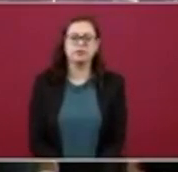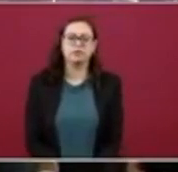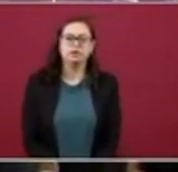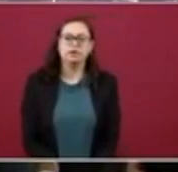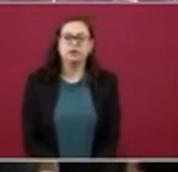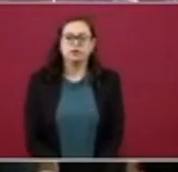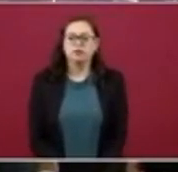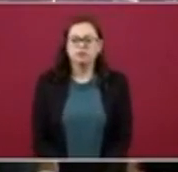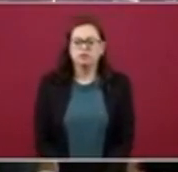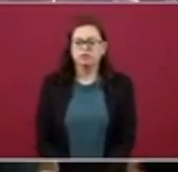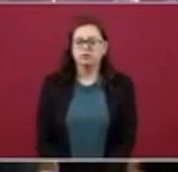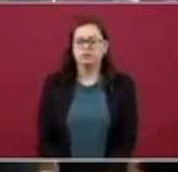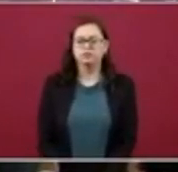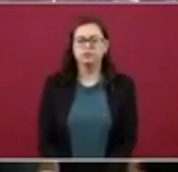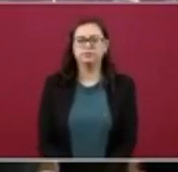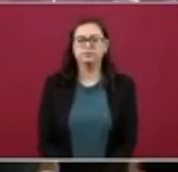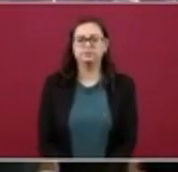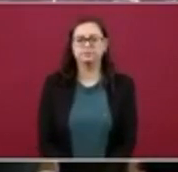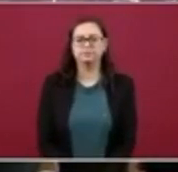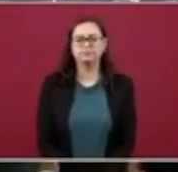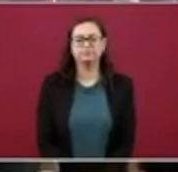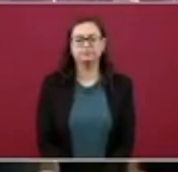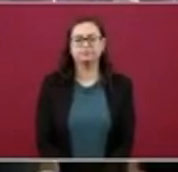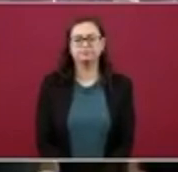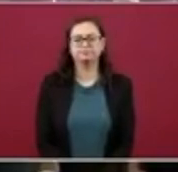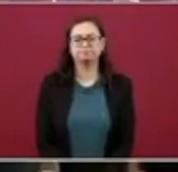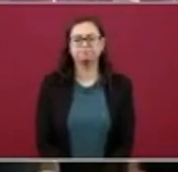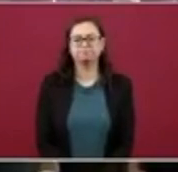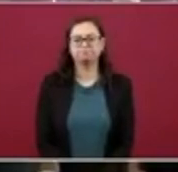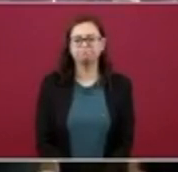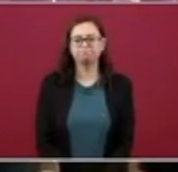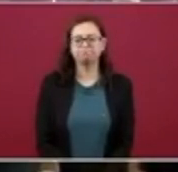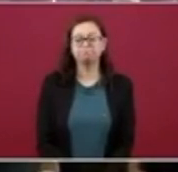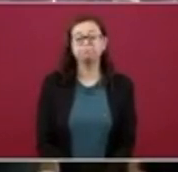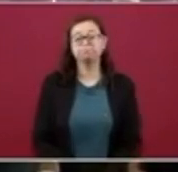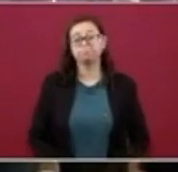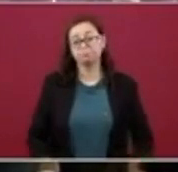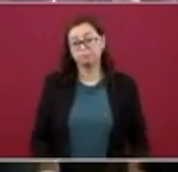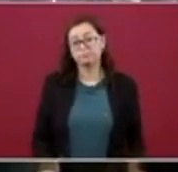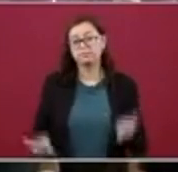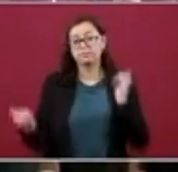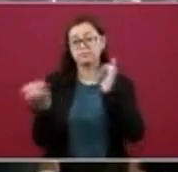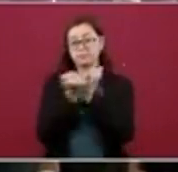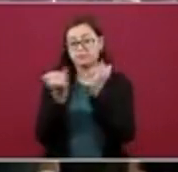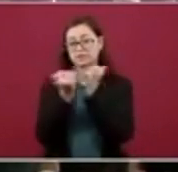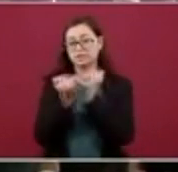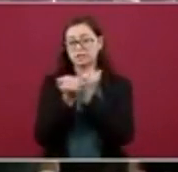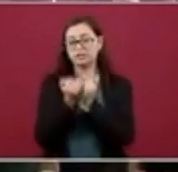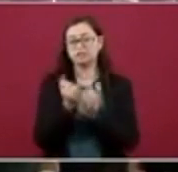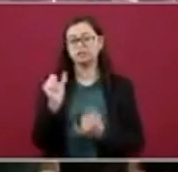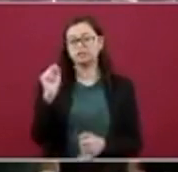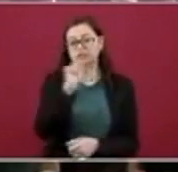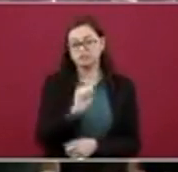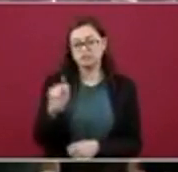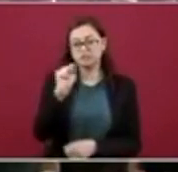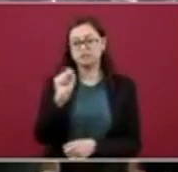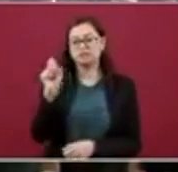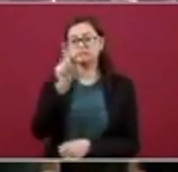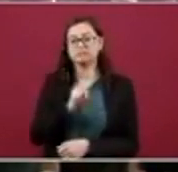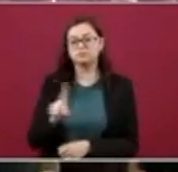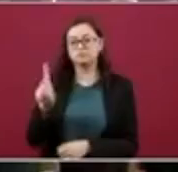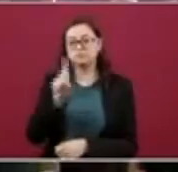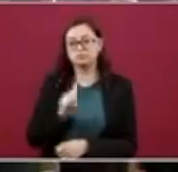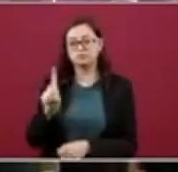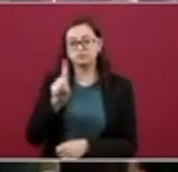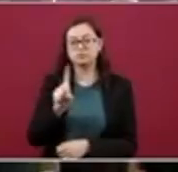Federal fue exitosa al venderse alrededor del 90% de las unidades. El fin de semana se llevó a cabo